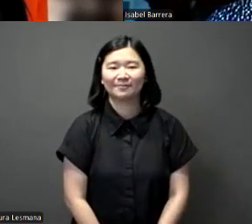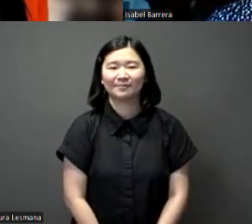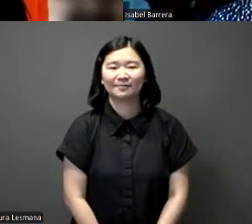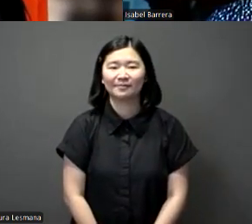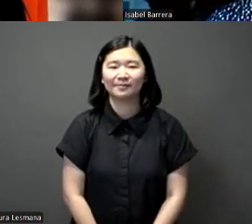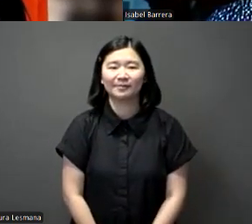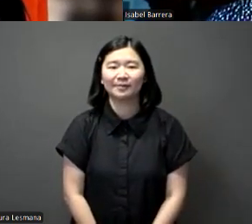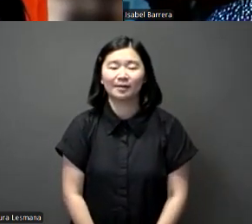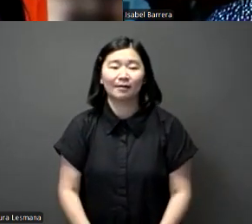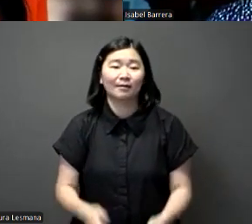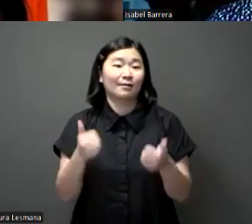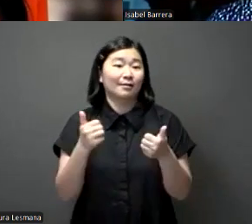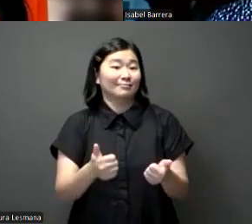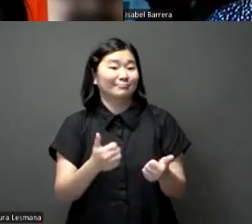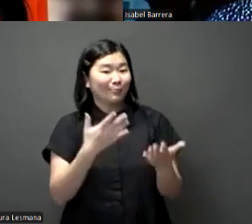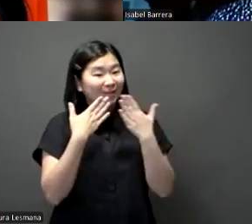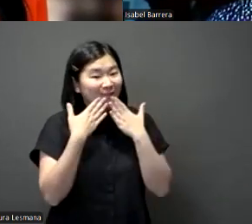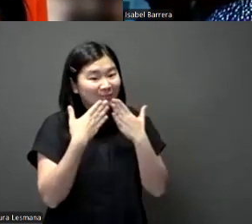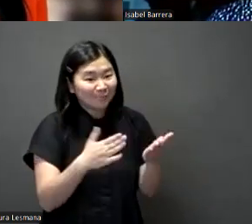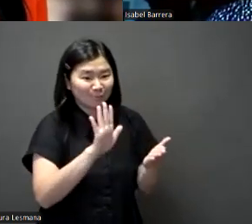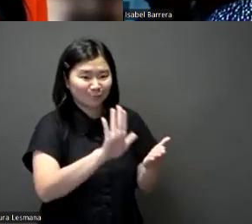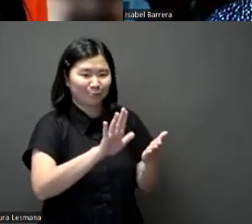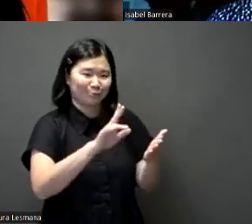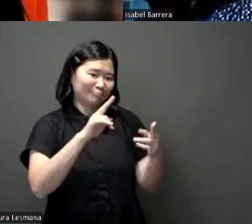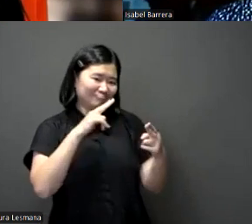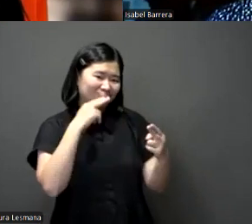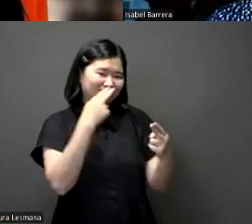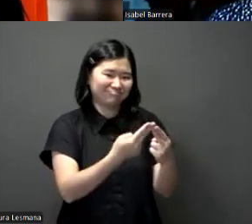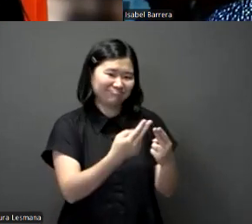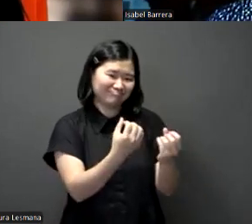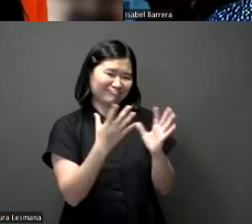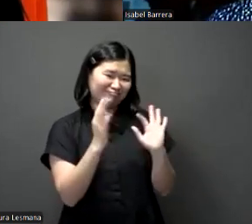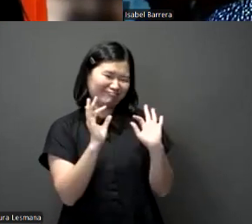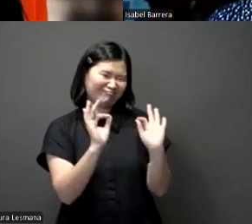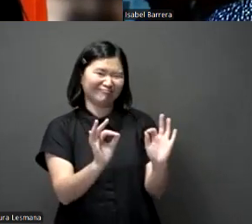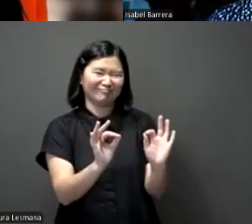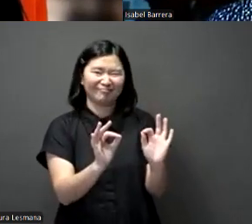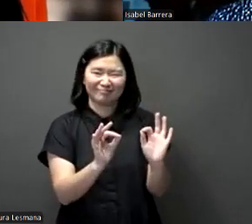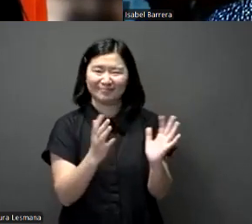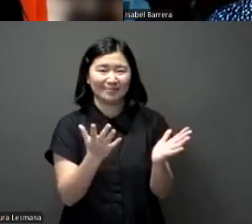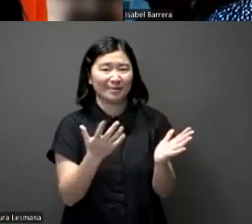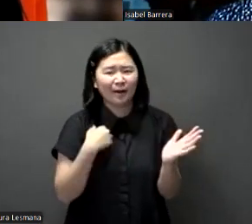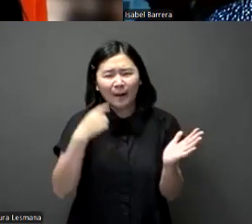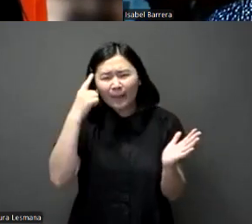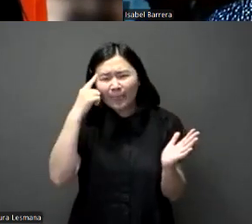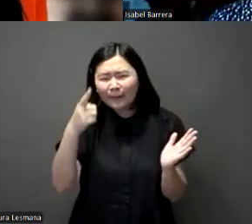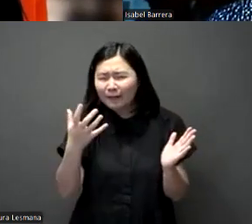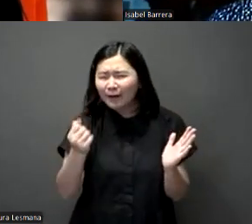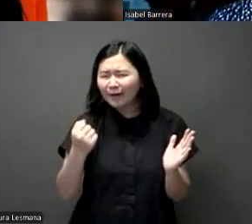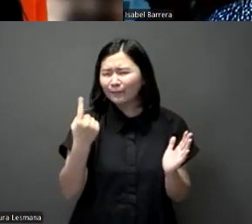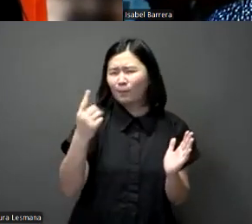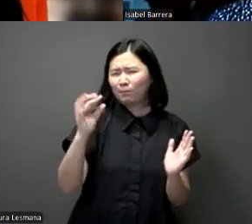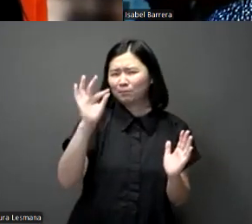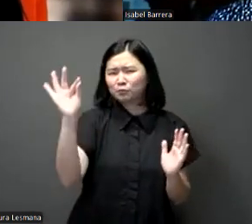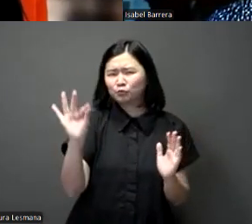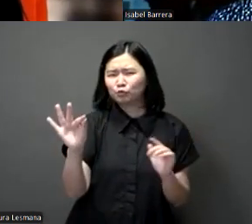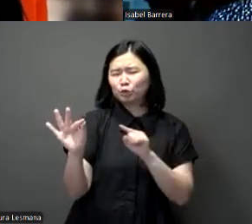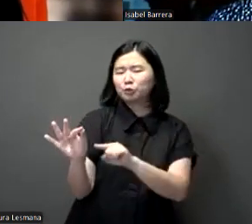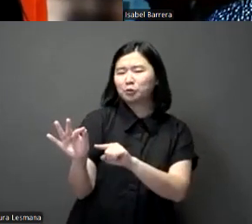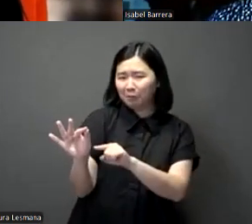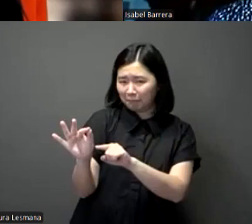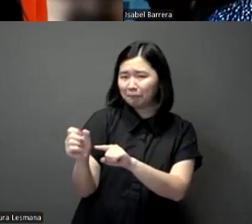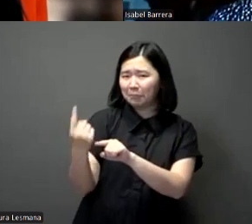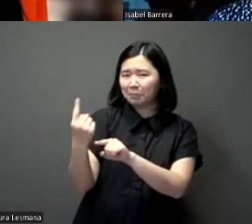Merino Pereira y Gina Milena Correa. Aquí tengo otra pregunta que aparece en el recuadro.